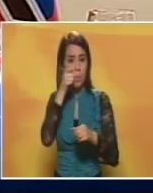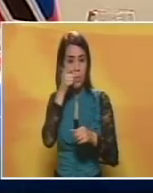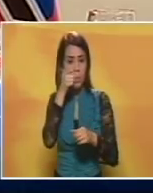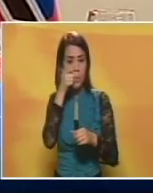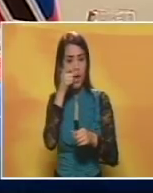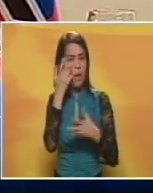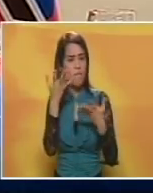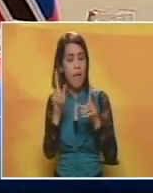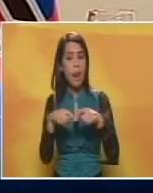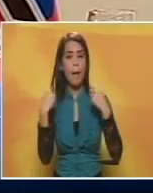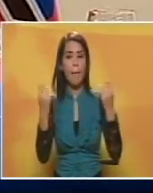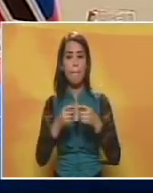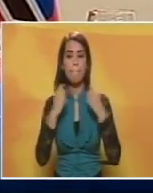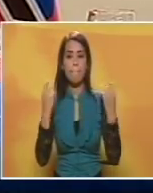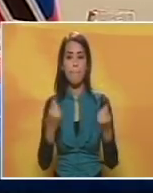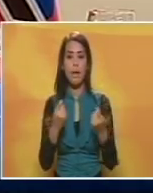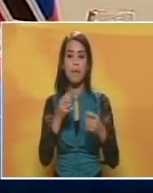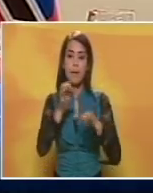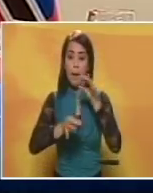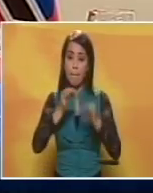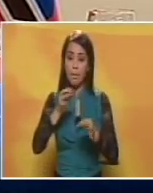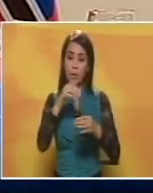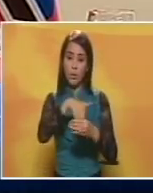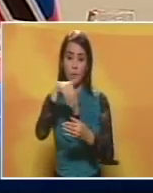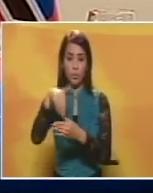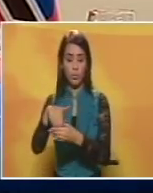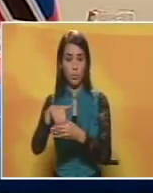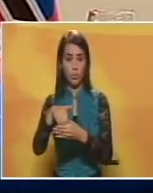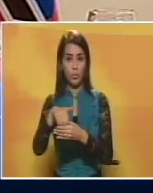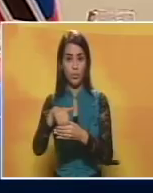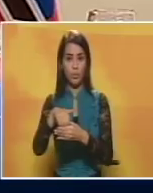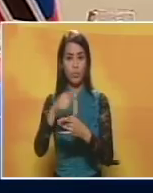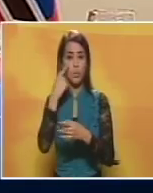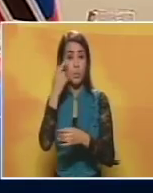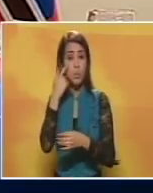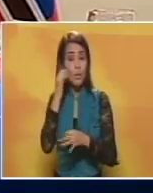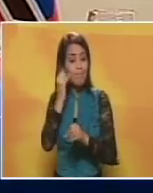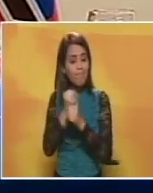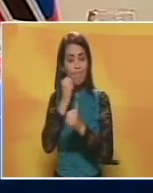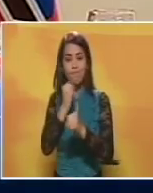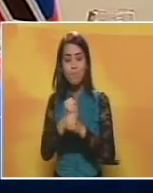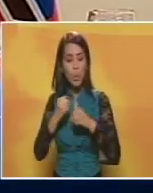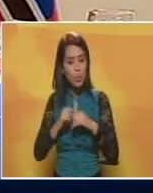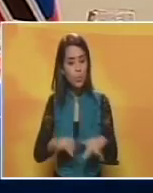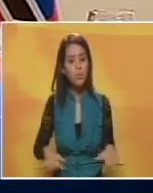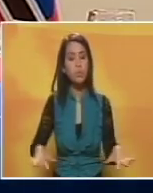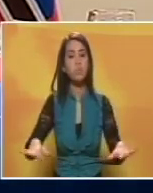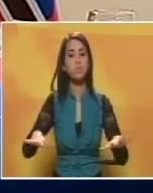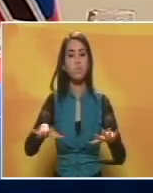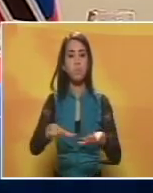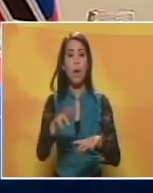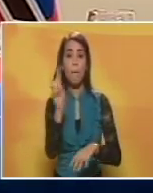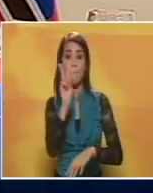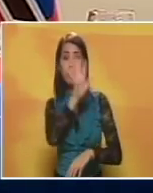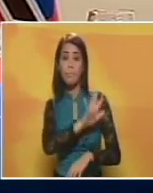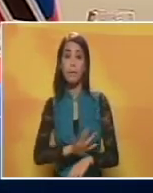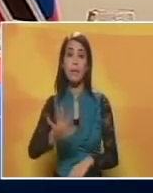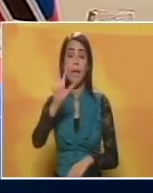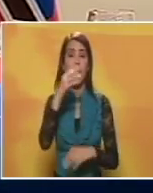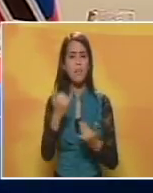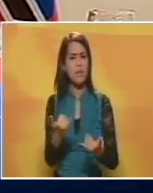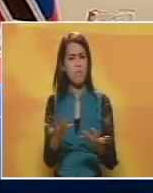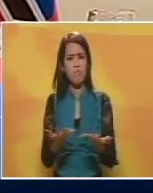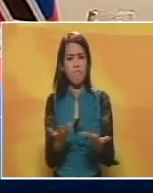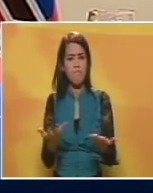seguimiento de la campaña, los fiscales electorales están pendientes, están trabajando, están desplegados en todo el país y están